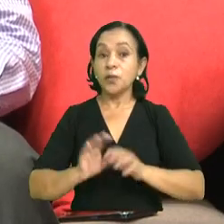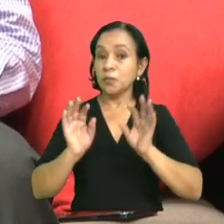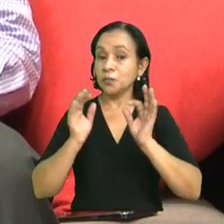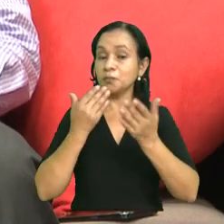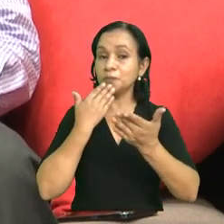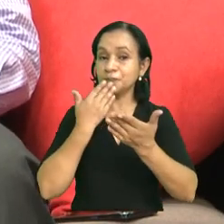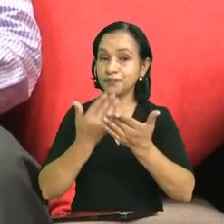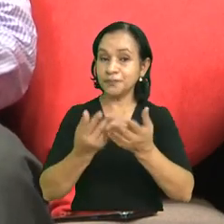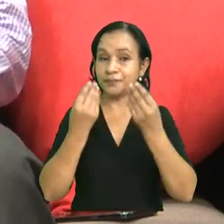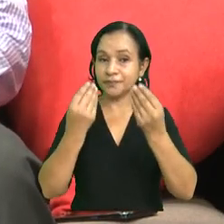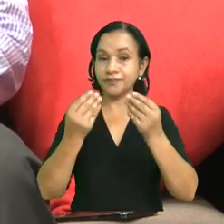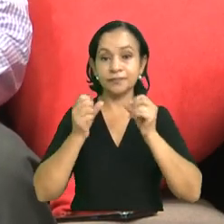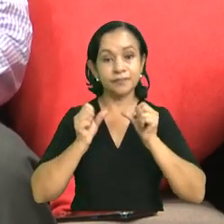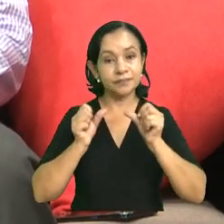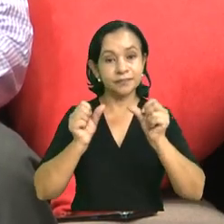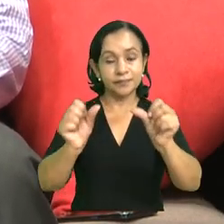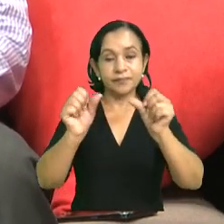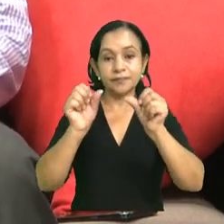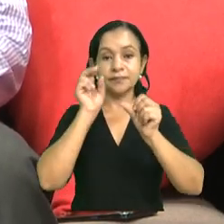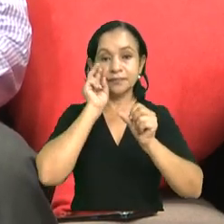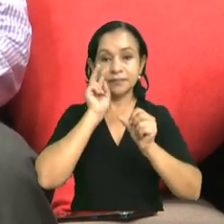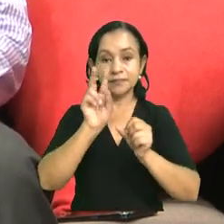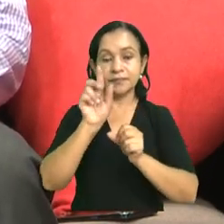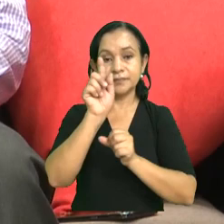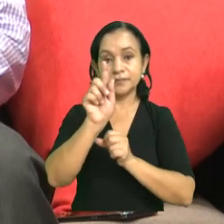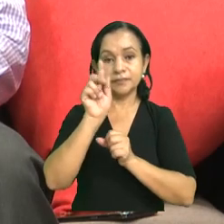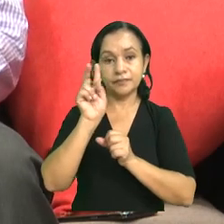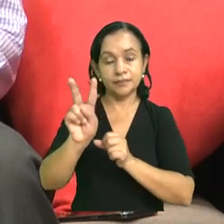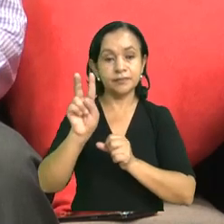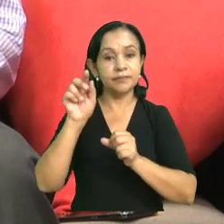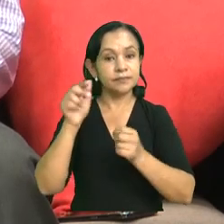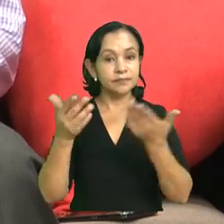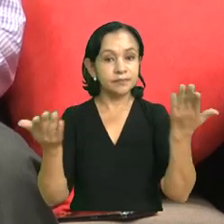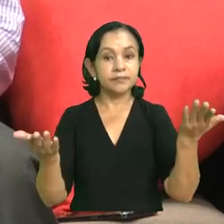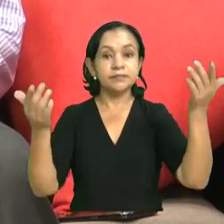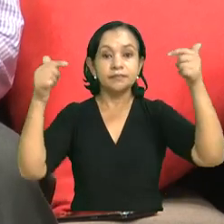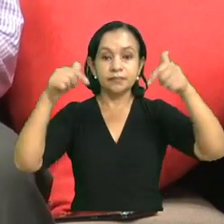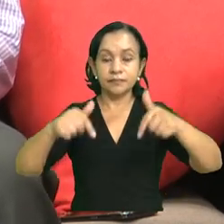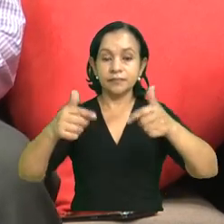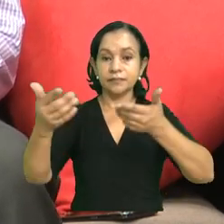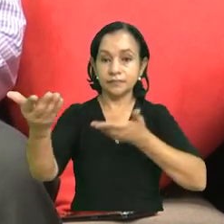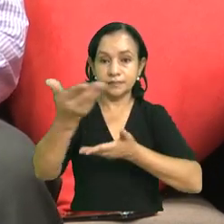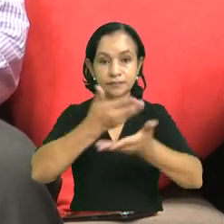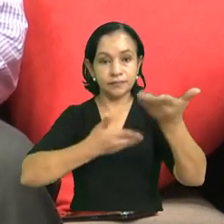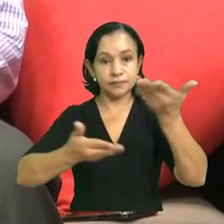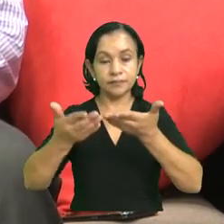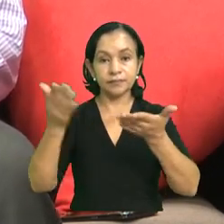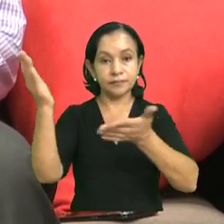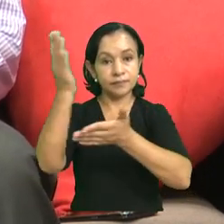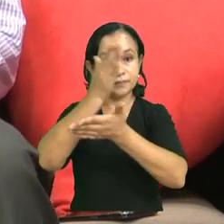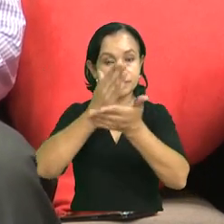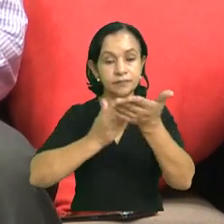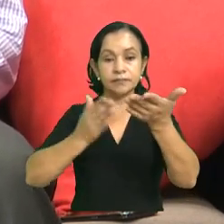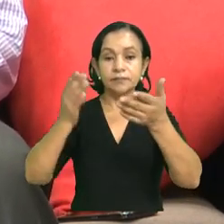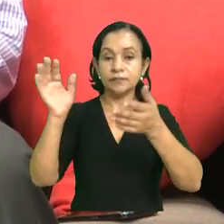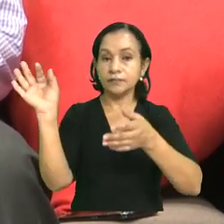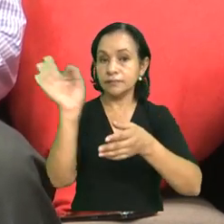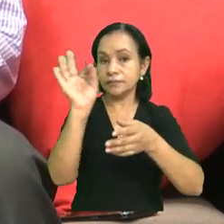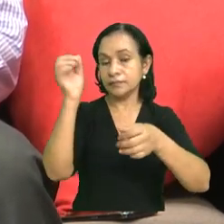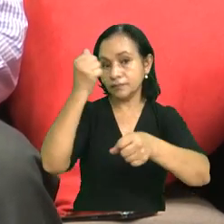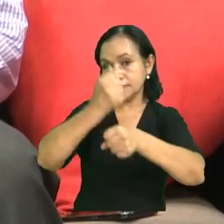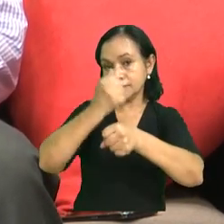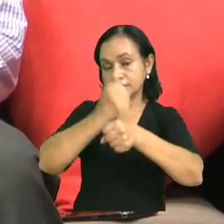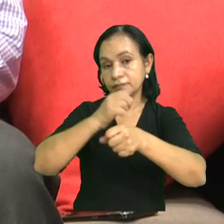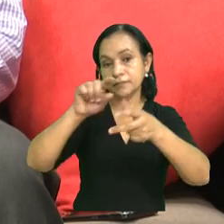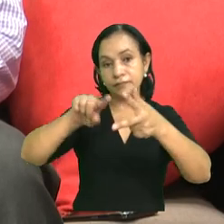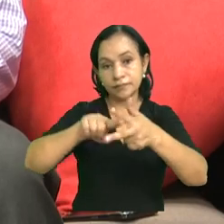Muchísimas gracias por continuar acompañándonos en su programa Desde el Parlamento. Ahora les vamos a compartir precisamente algunas líneas de trabajo que han emprendido